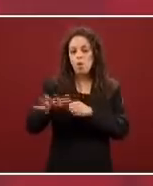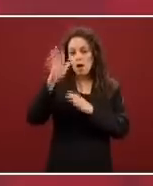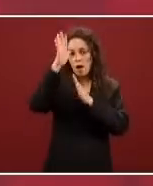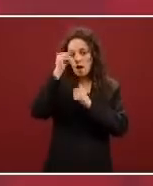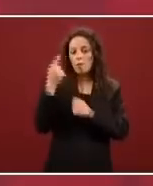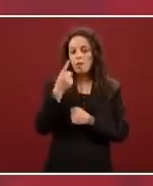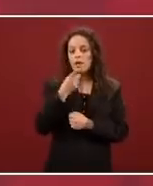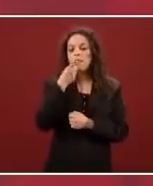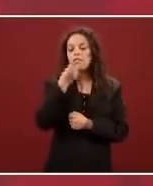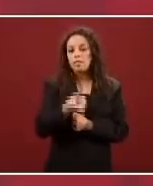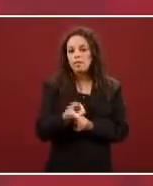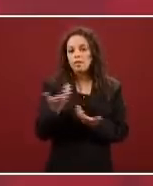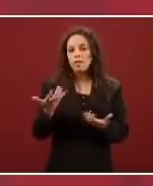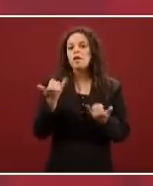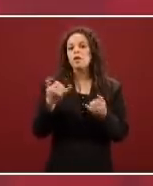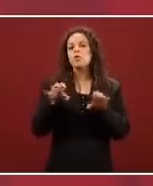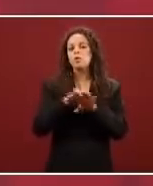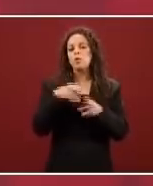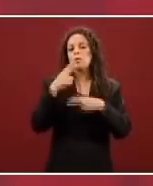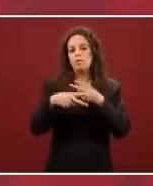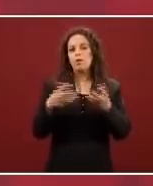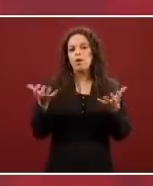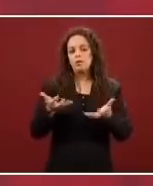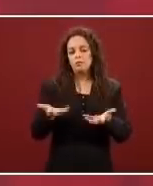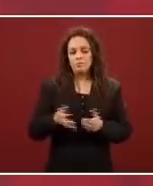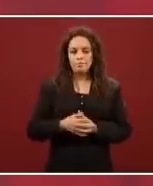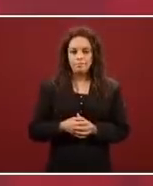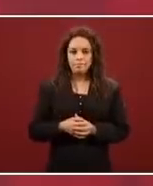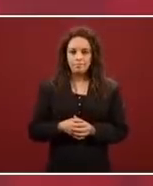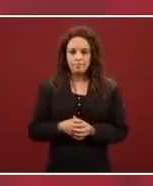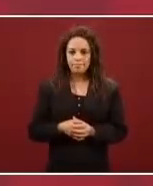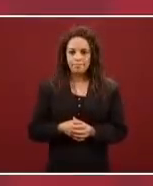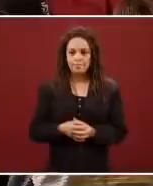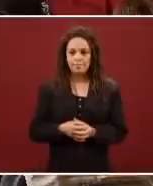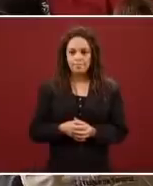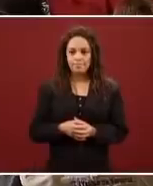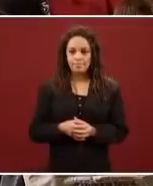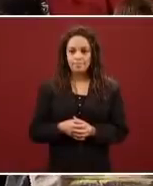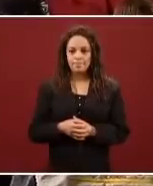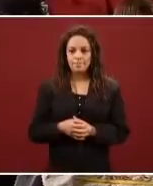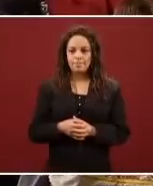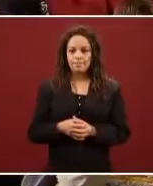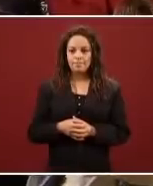bajo qué circunstancias se realizó en caso.